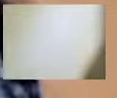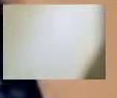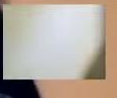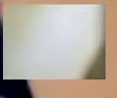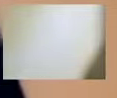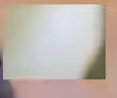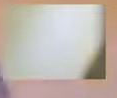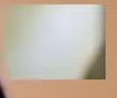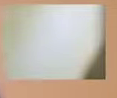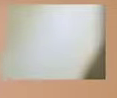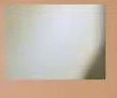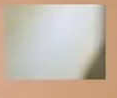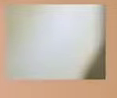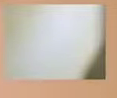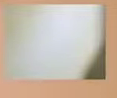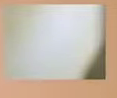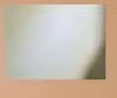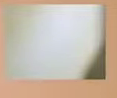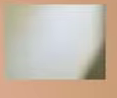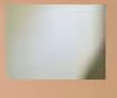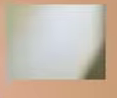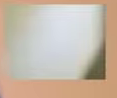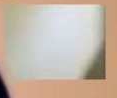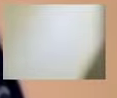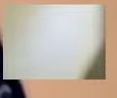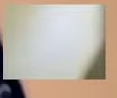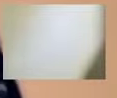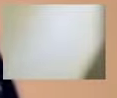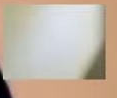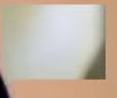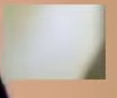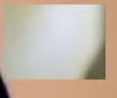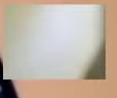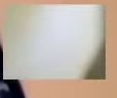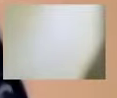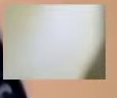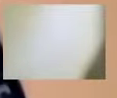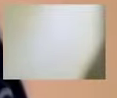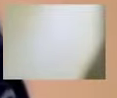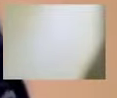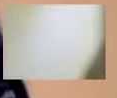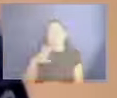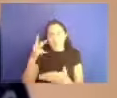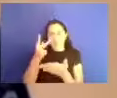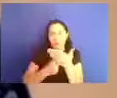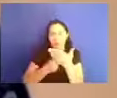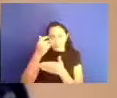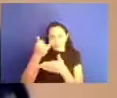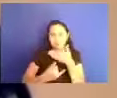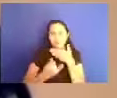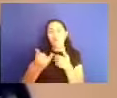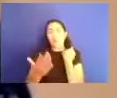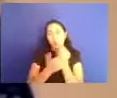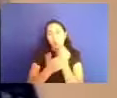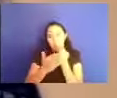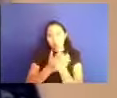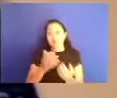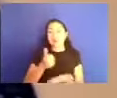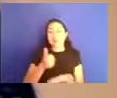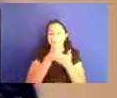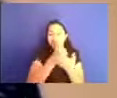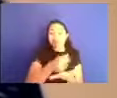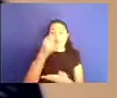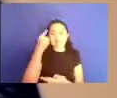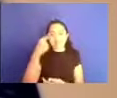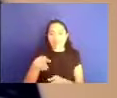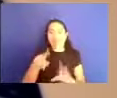el Departamento de Psiquiatría, ya estamos planeando otros proyectos, ¿no? Y dentro de los proyectos, este, la, lo que estamos contemplando